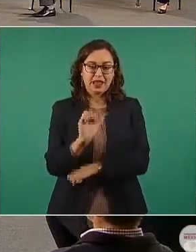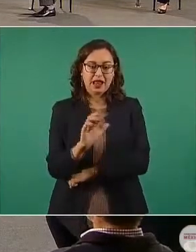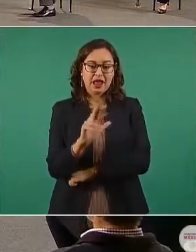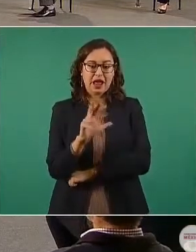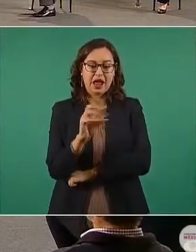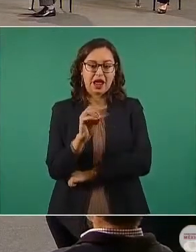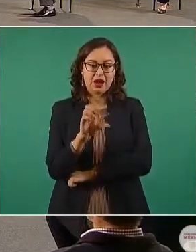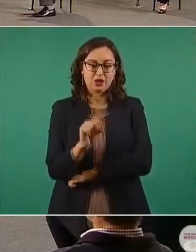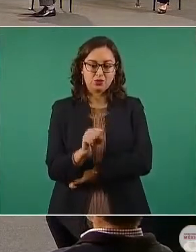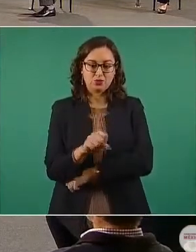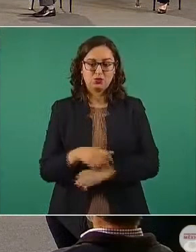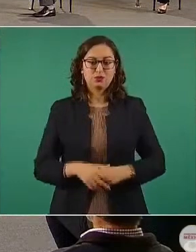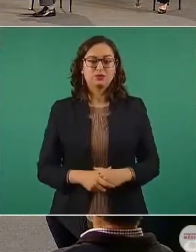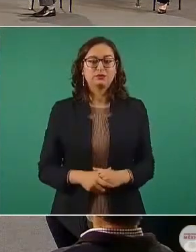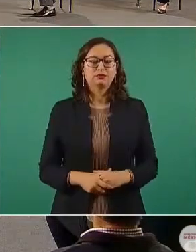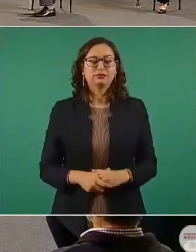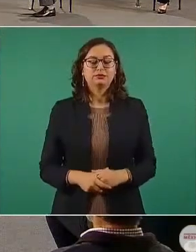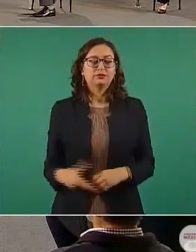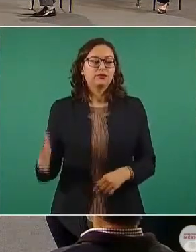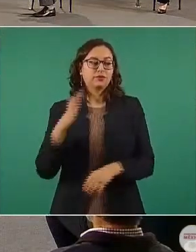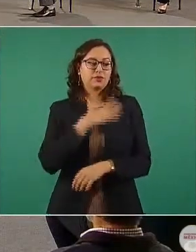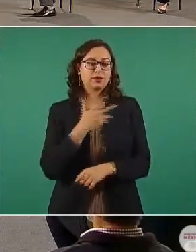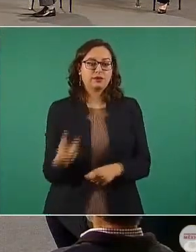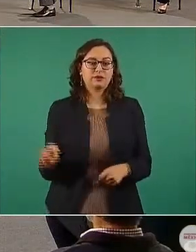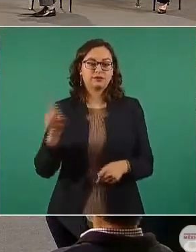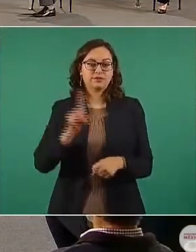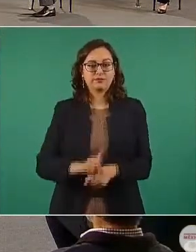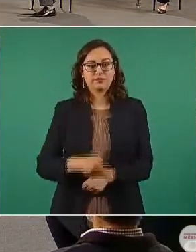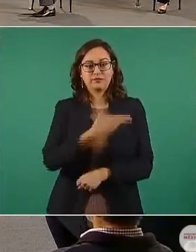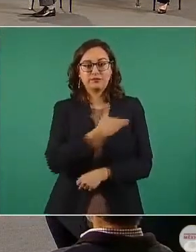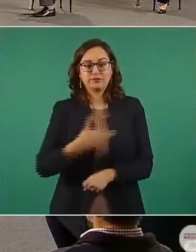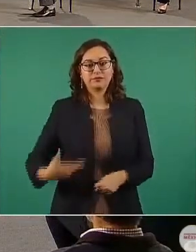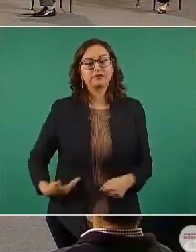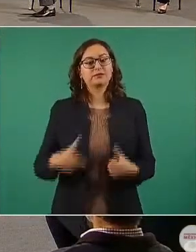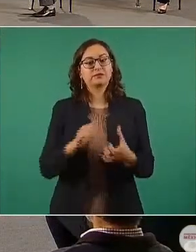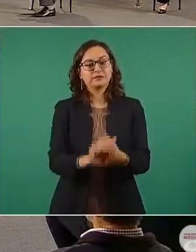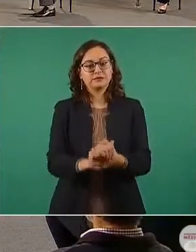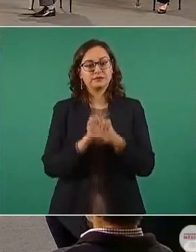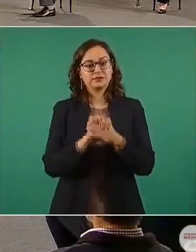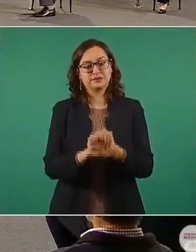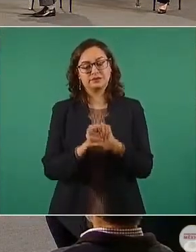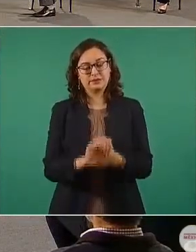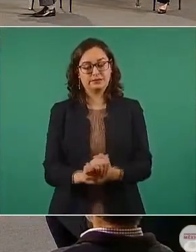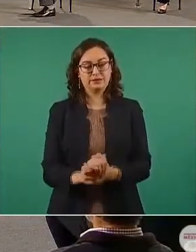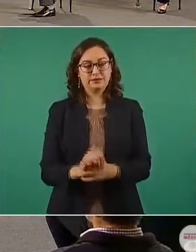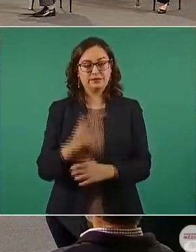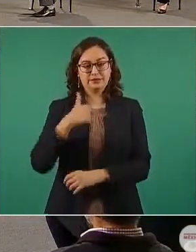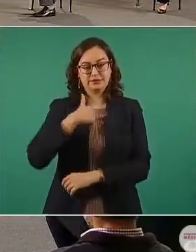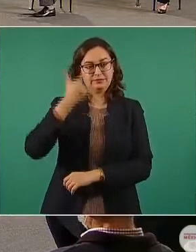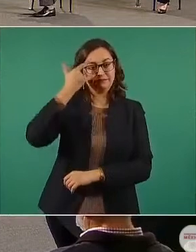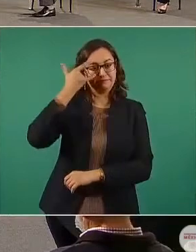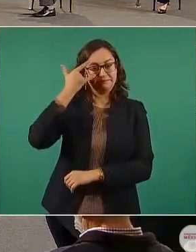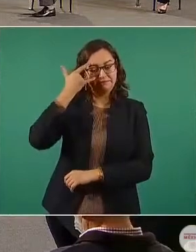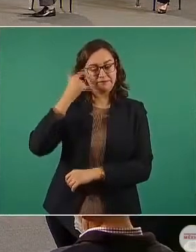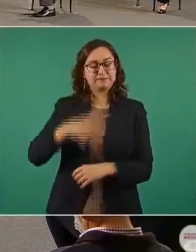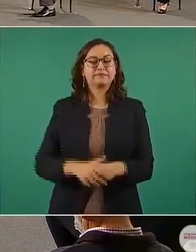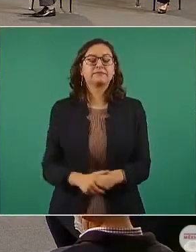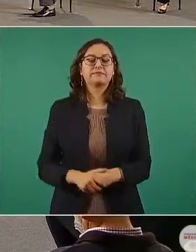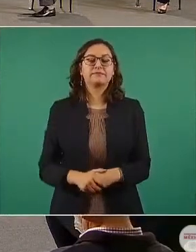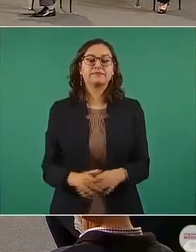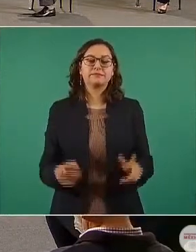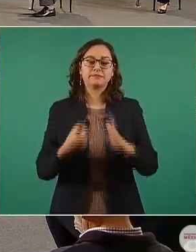Aiza. Muy buenos días, señor presidente, saludándole desde Nojacal, Campeche, donde